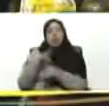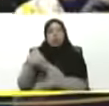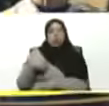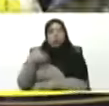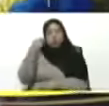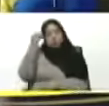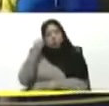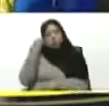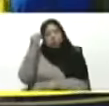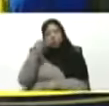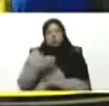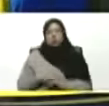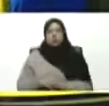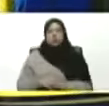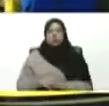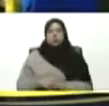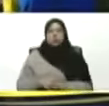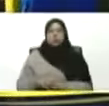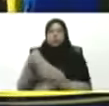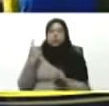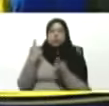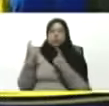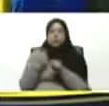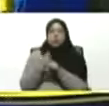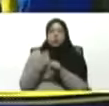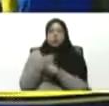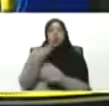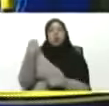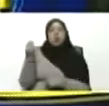sueño, el que nos forjó como joven,